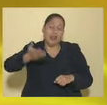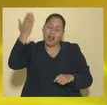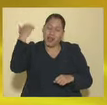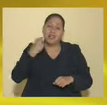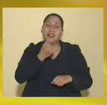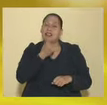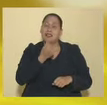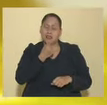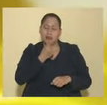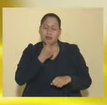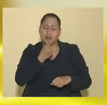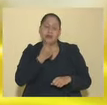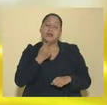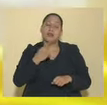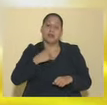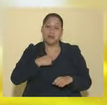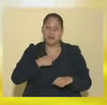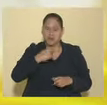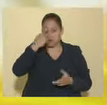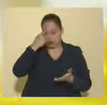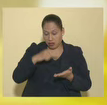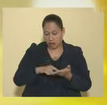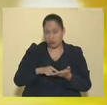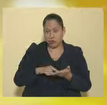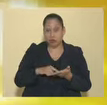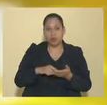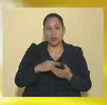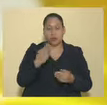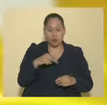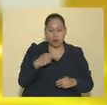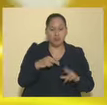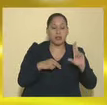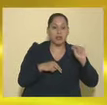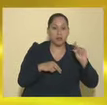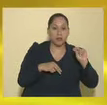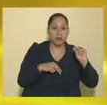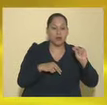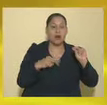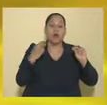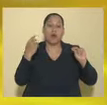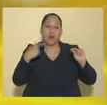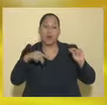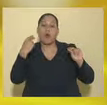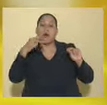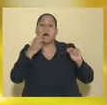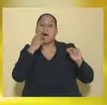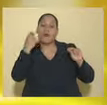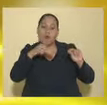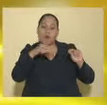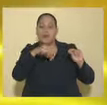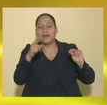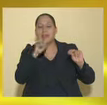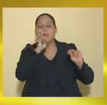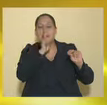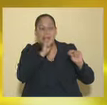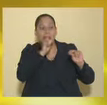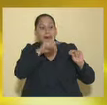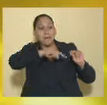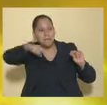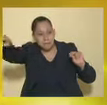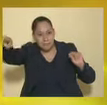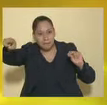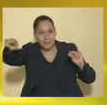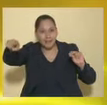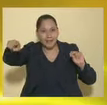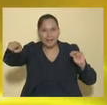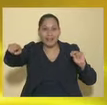cuando era muy pequeño, creía que me llamaba no y me apellidaba cállate y vete. O sea, no, cállate, vete. No, ay, mi